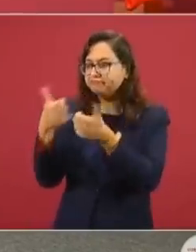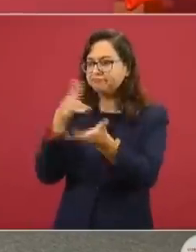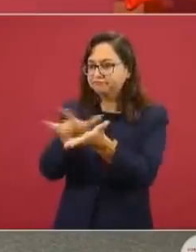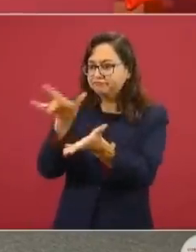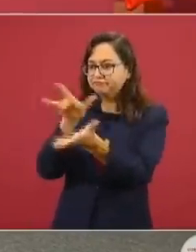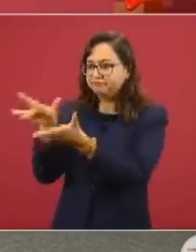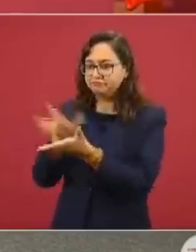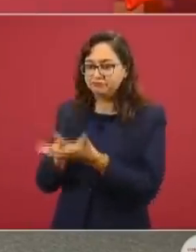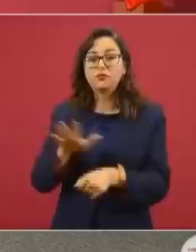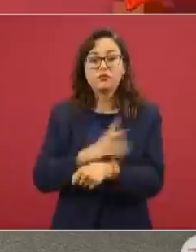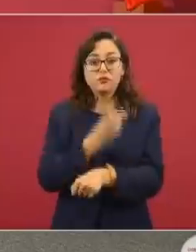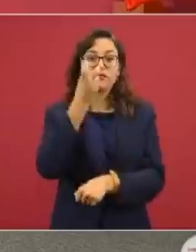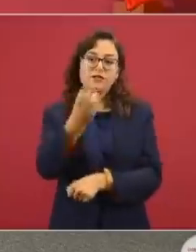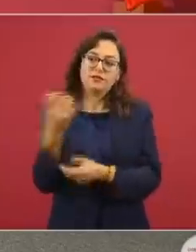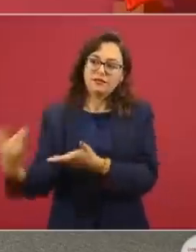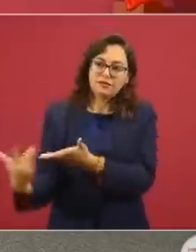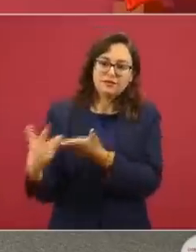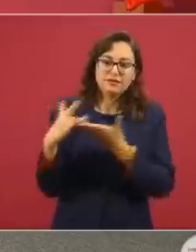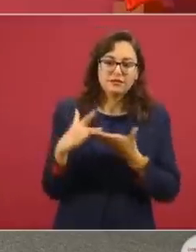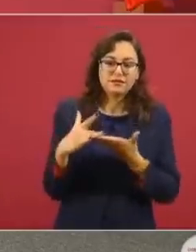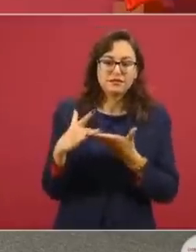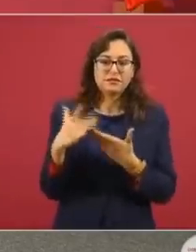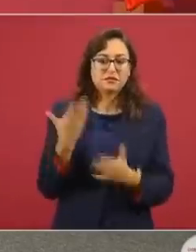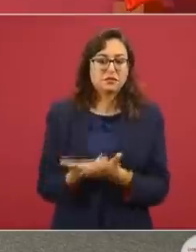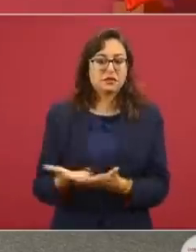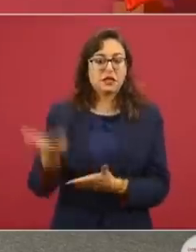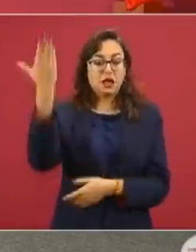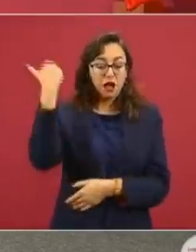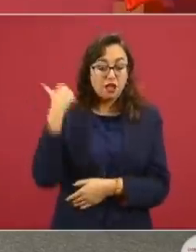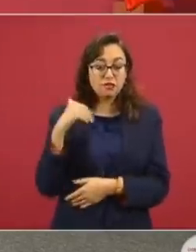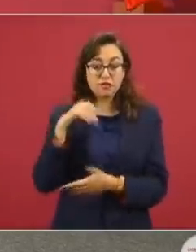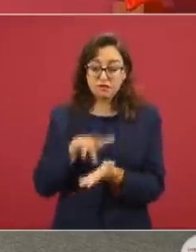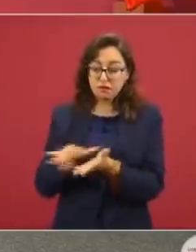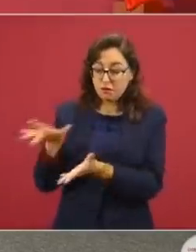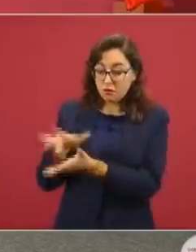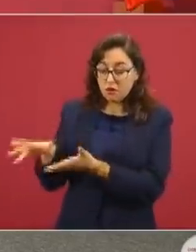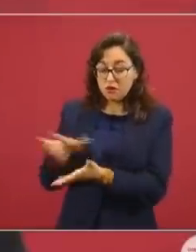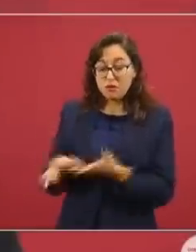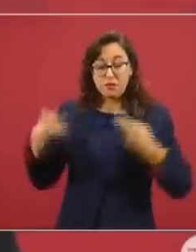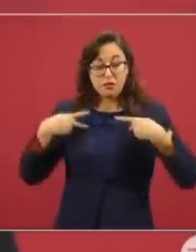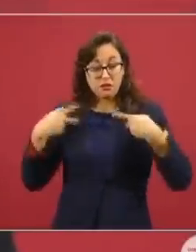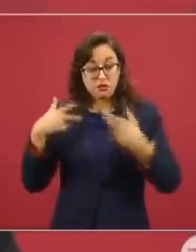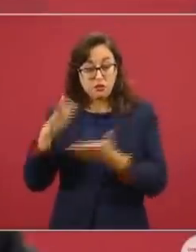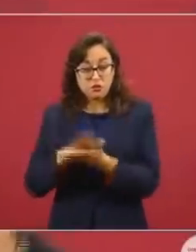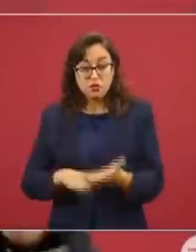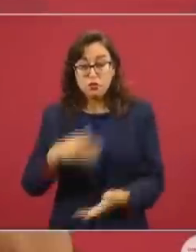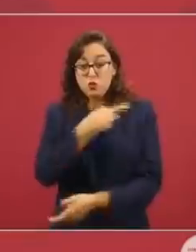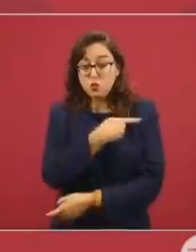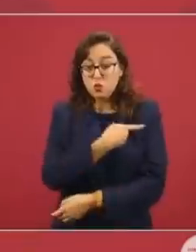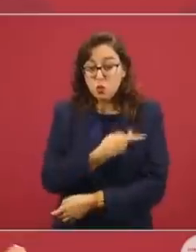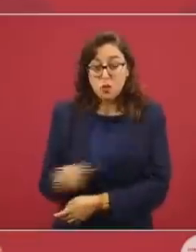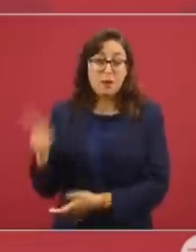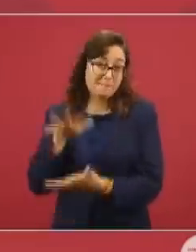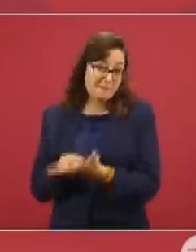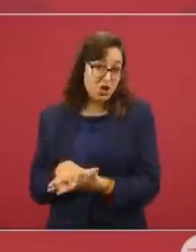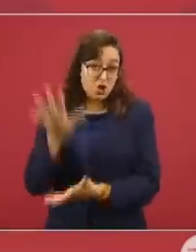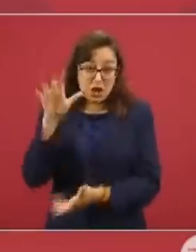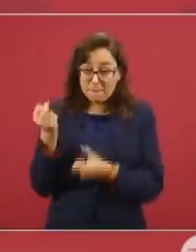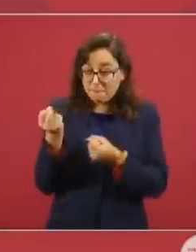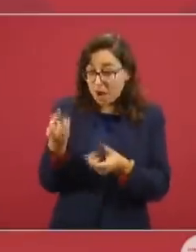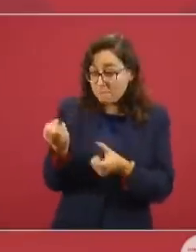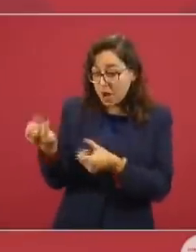Nunca se habían destinado tantos apoyos a la gente humilde, a la gente pobre, que es la mayoría en el país.